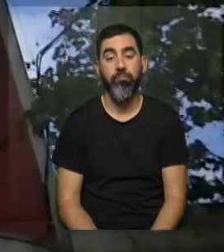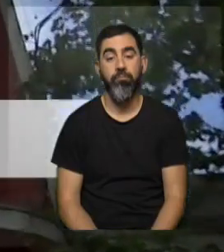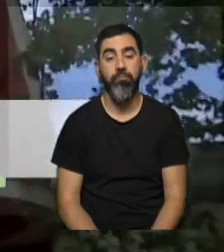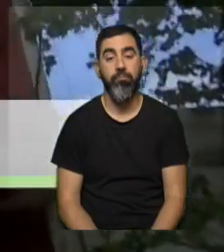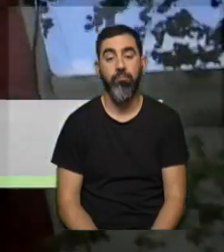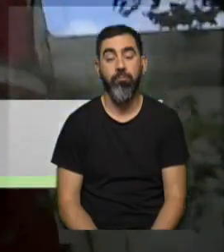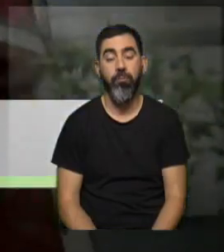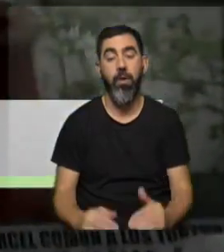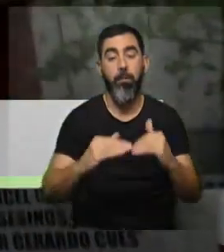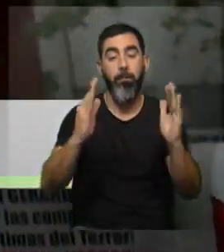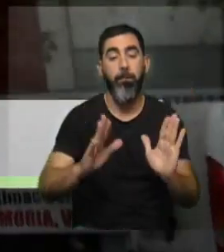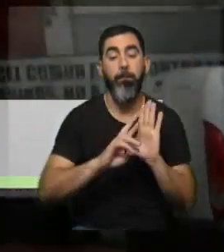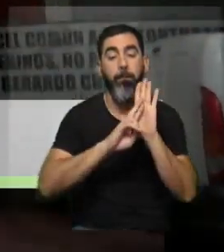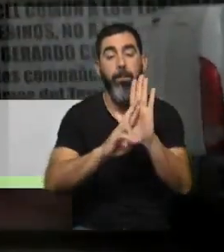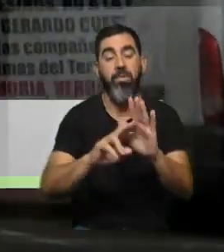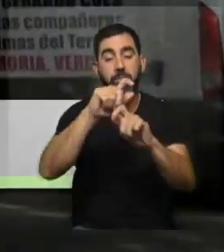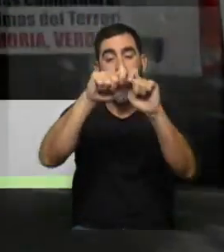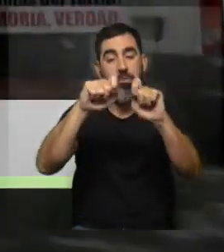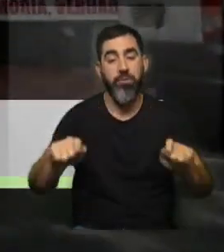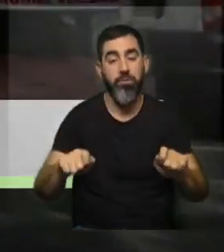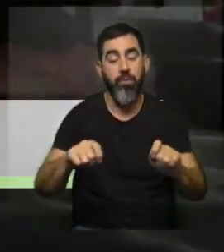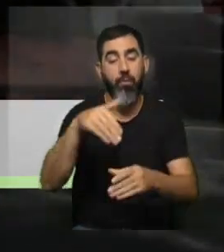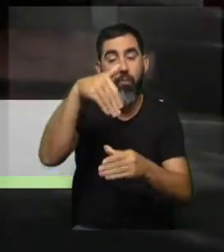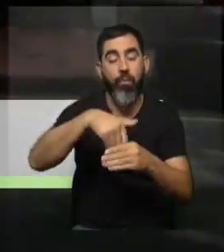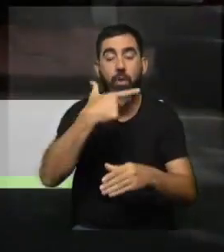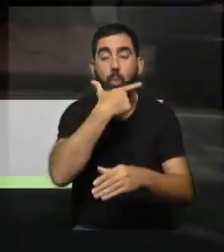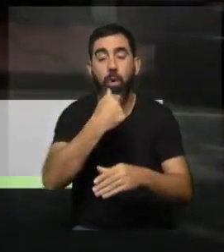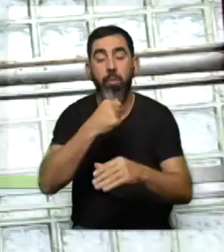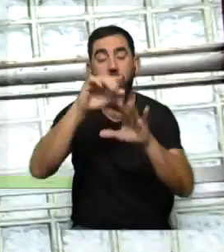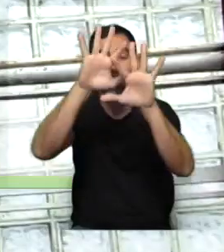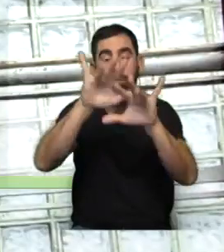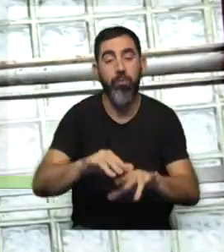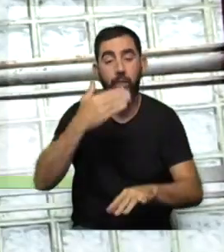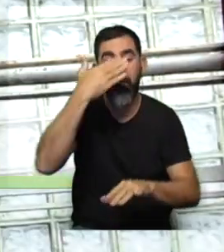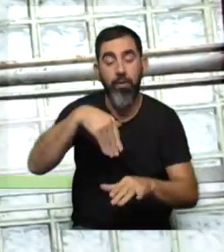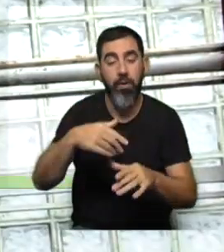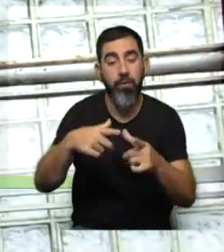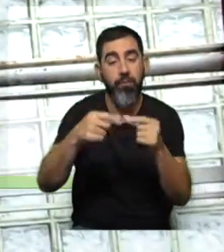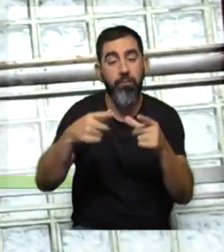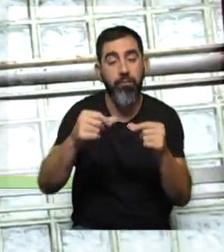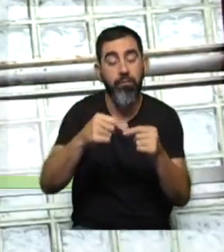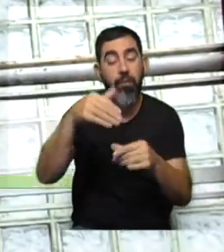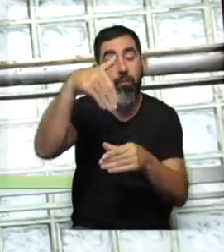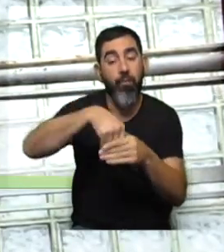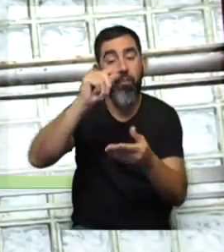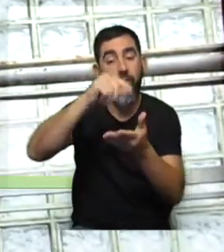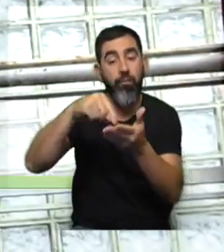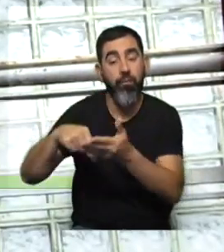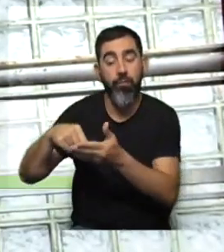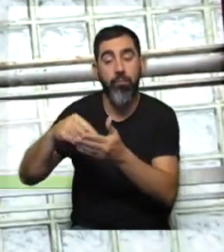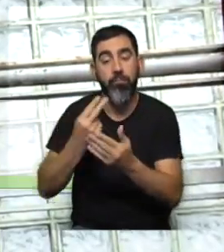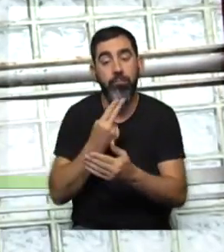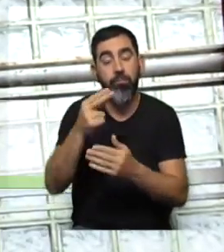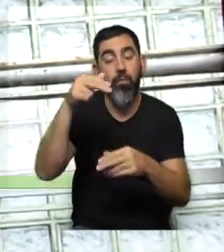la mesa representativa del piche nt votará este jueves el texto final de la papeleta que se usará para juntar firmas para